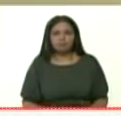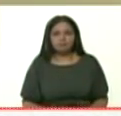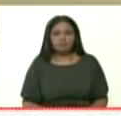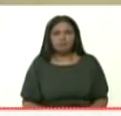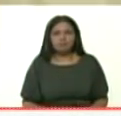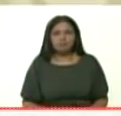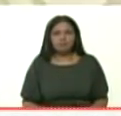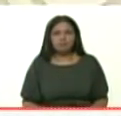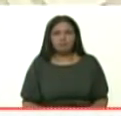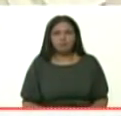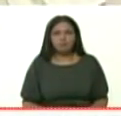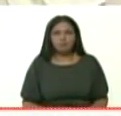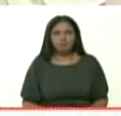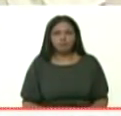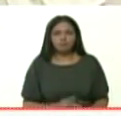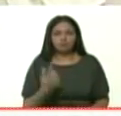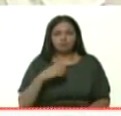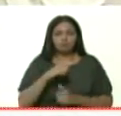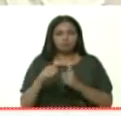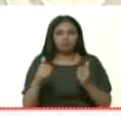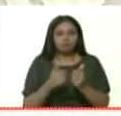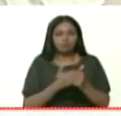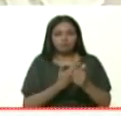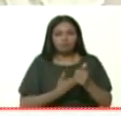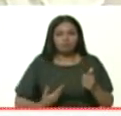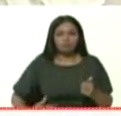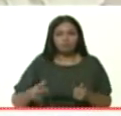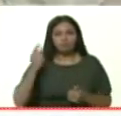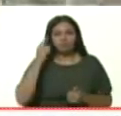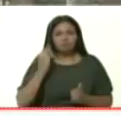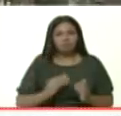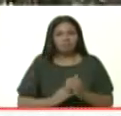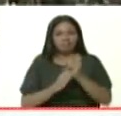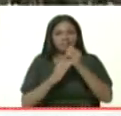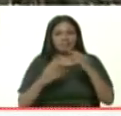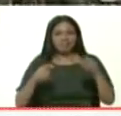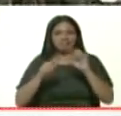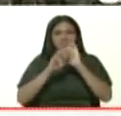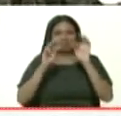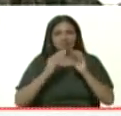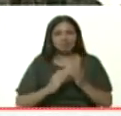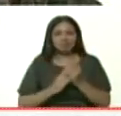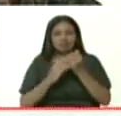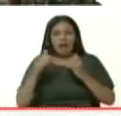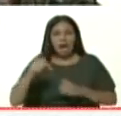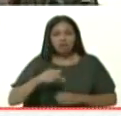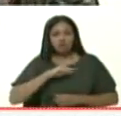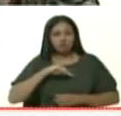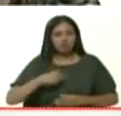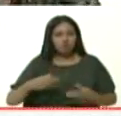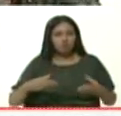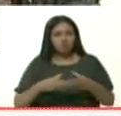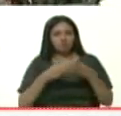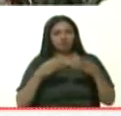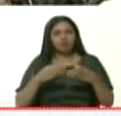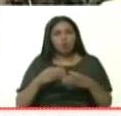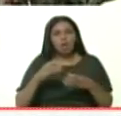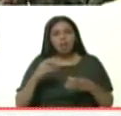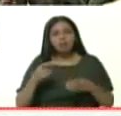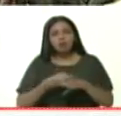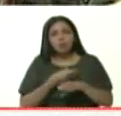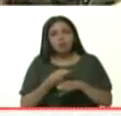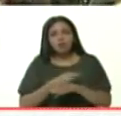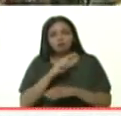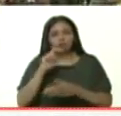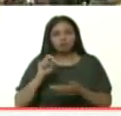así como tenemos una vicepresidenta ejecutiva al mando, conduciendo aquí en el gobierno nacional, así